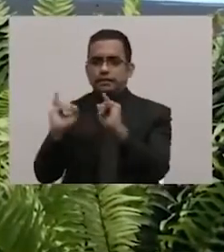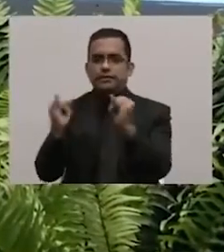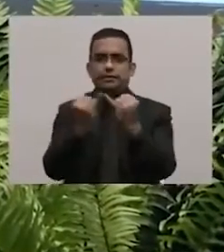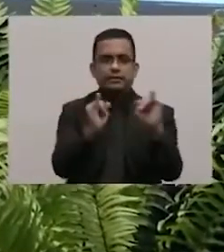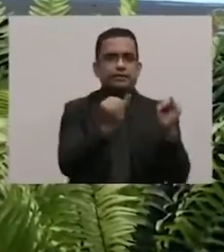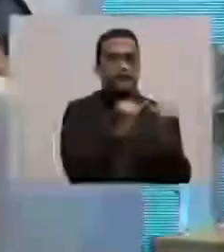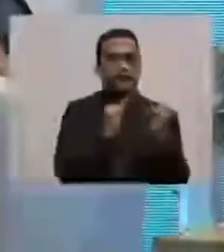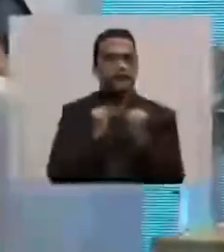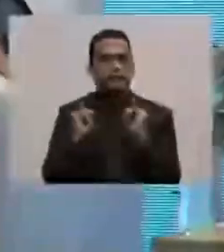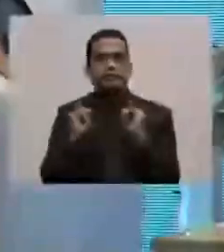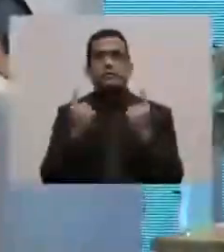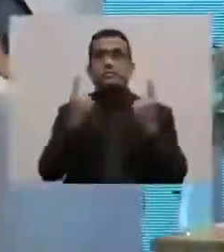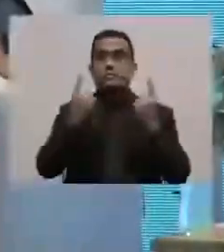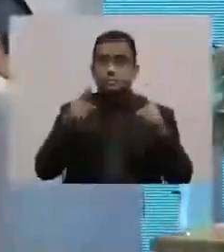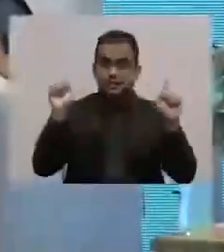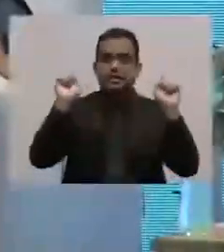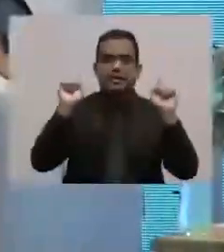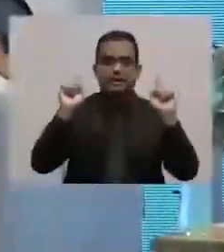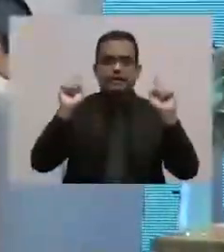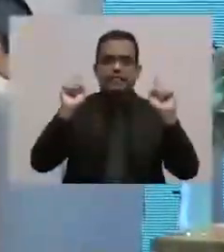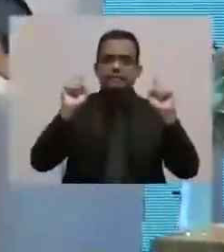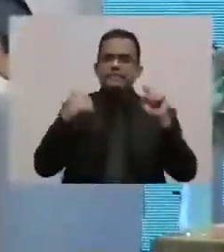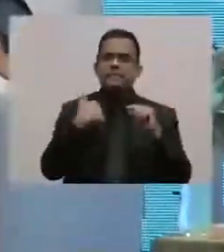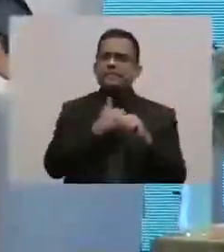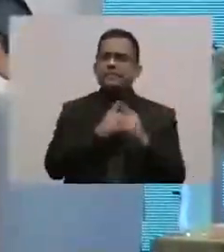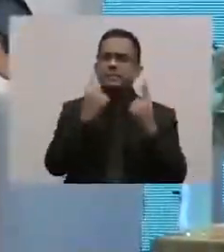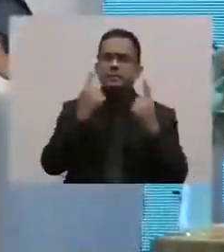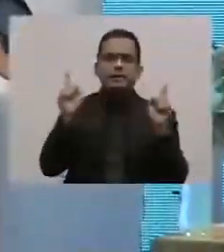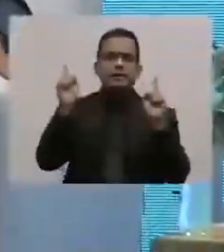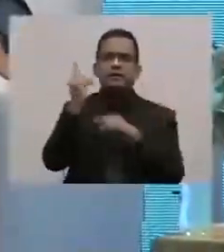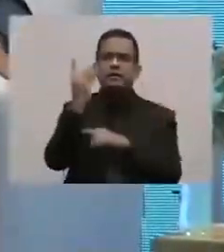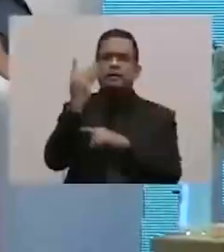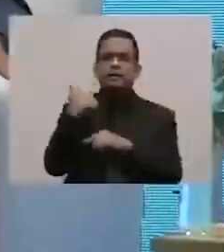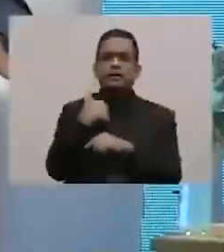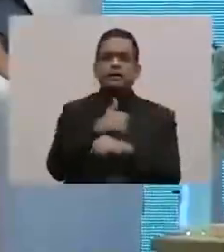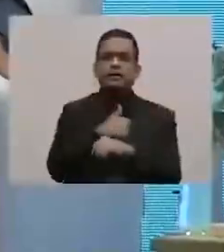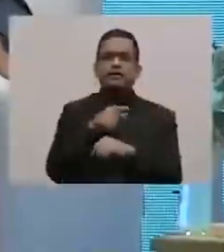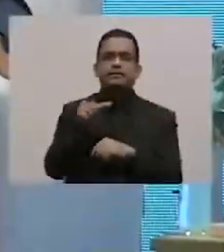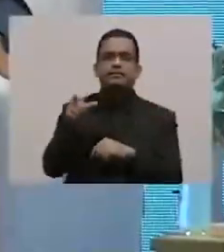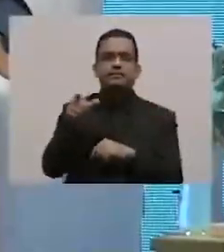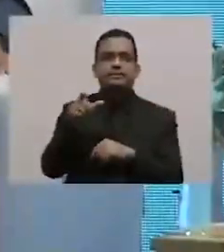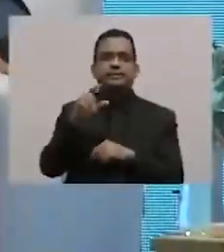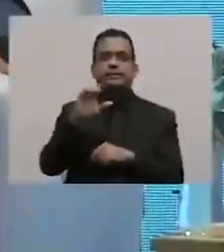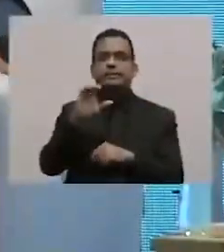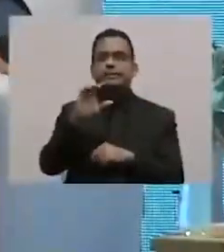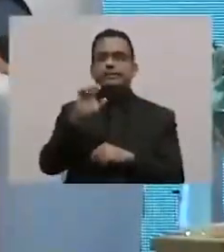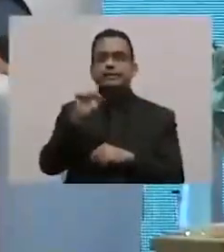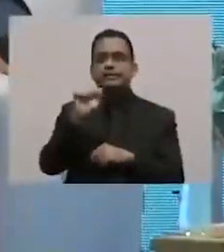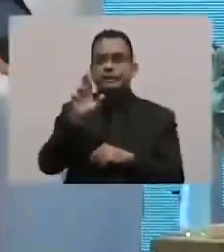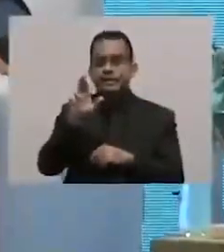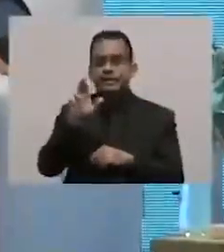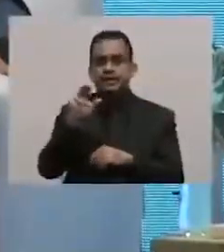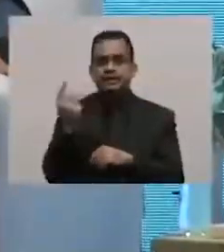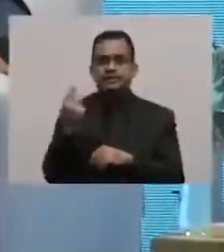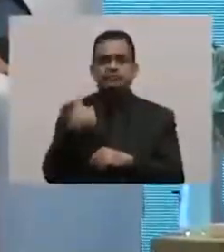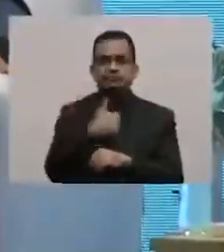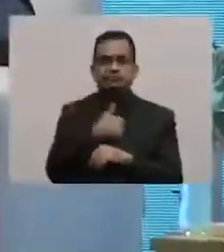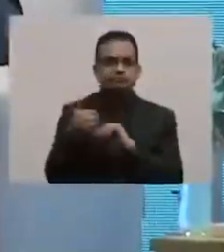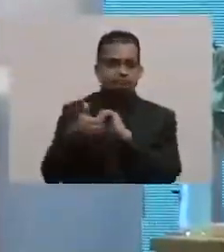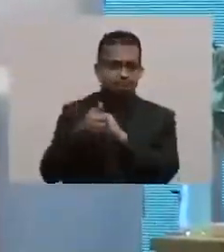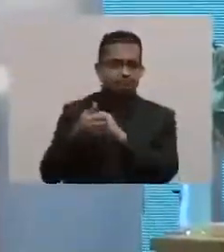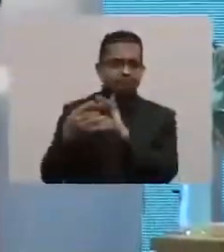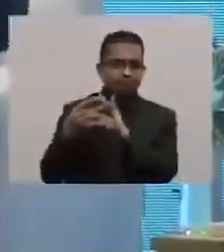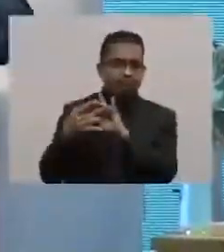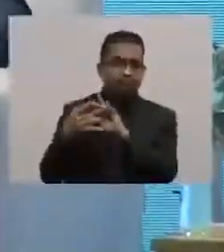logramos, entre otras cosas, porque teníamos una relación muy cercana con el doctor César Estrella Sadalá, porque cuando la